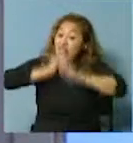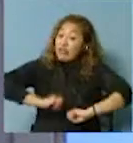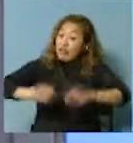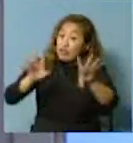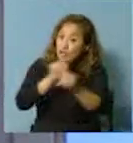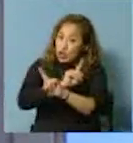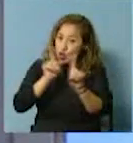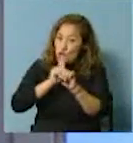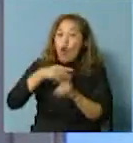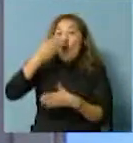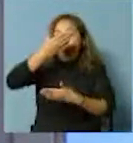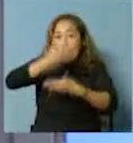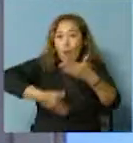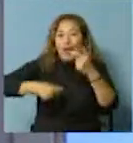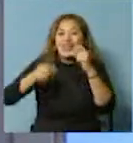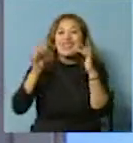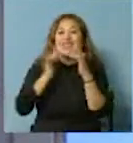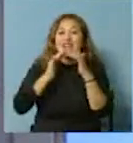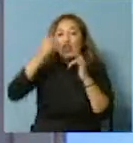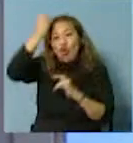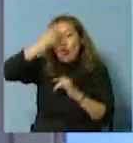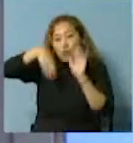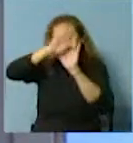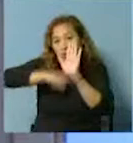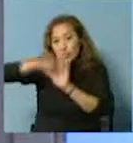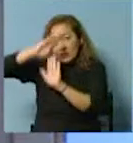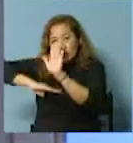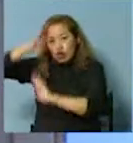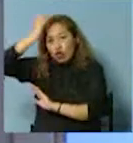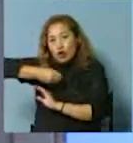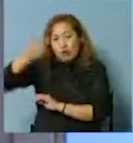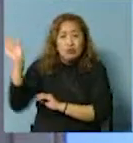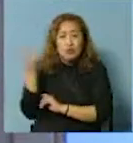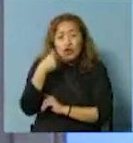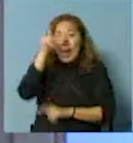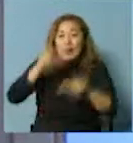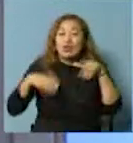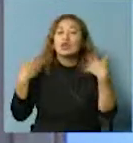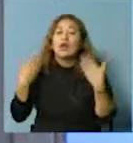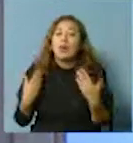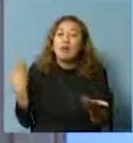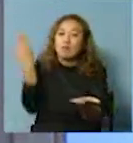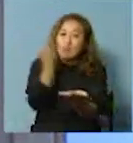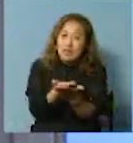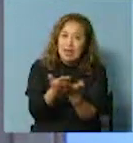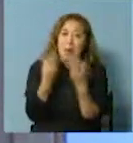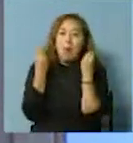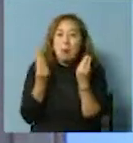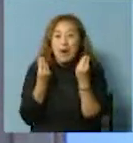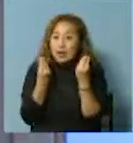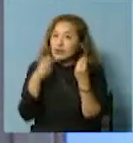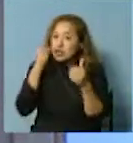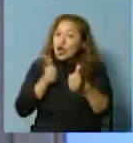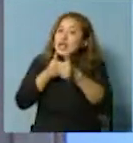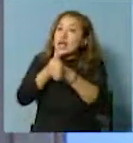en su página el listado de todas las personas que se han presentado para con el aval correspondiente